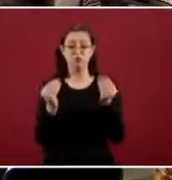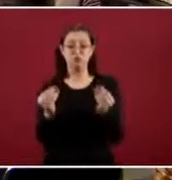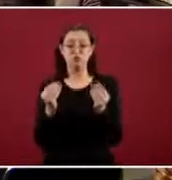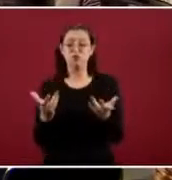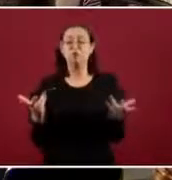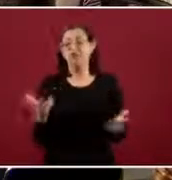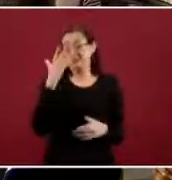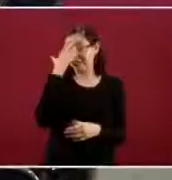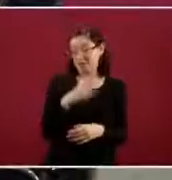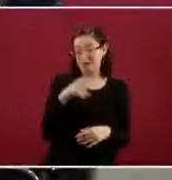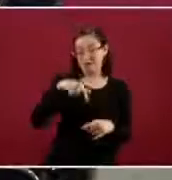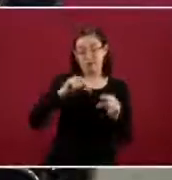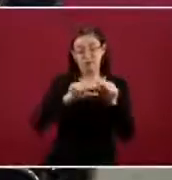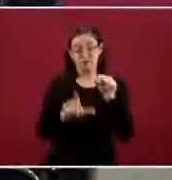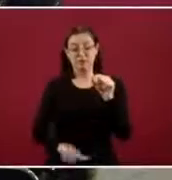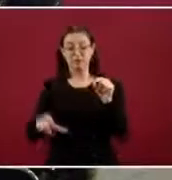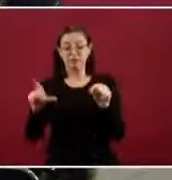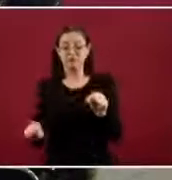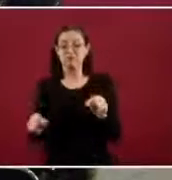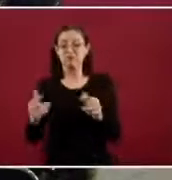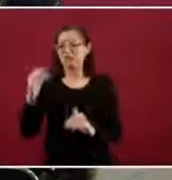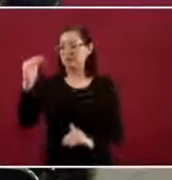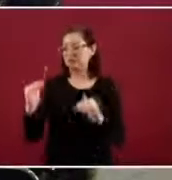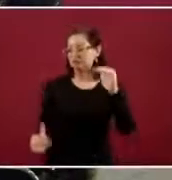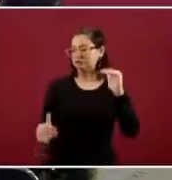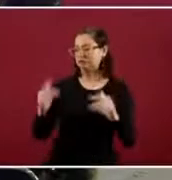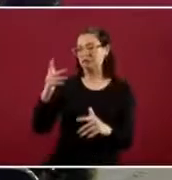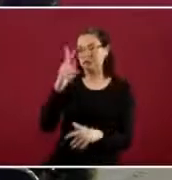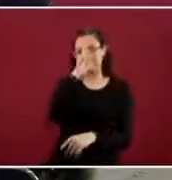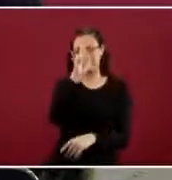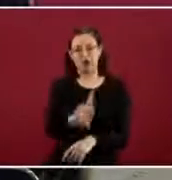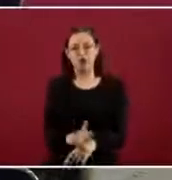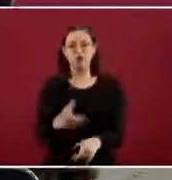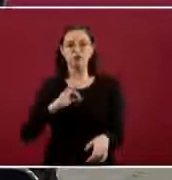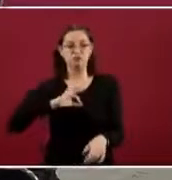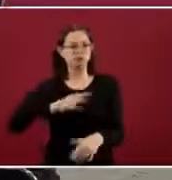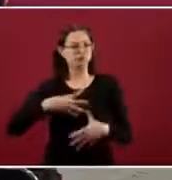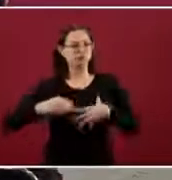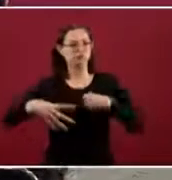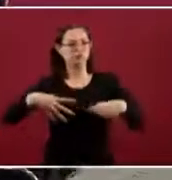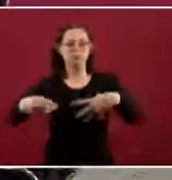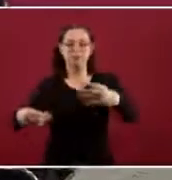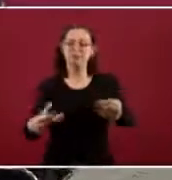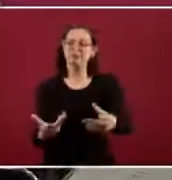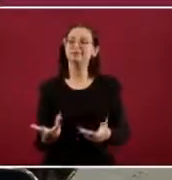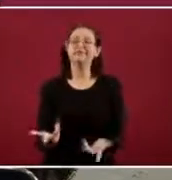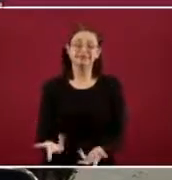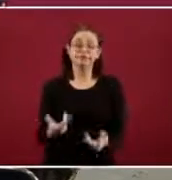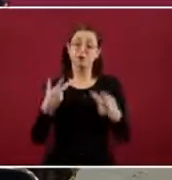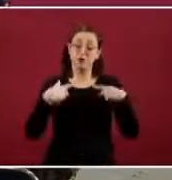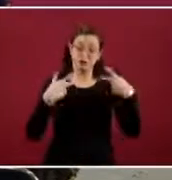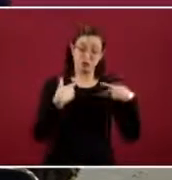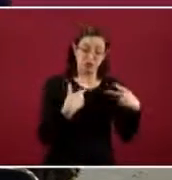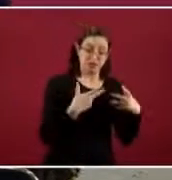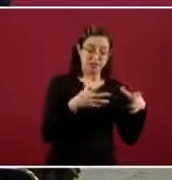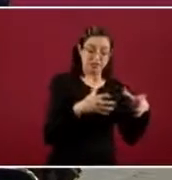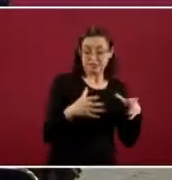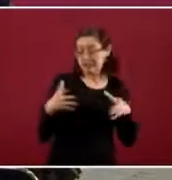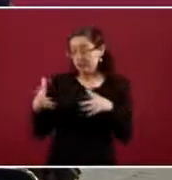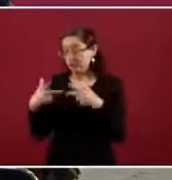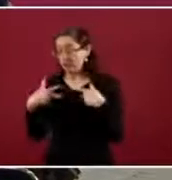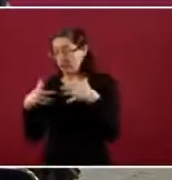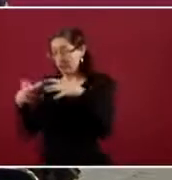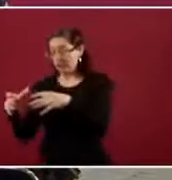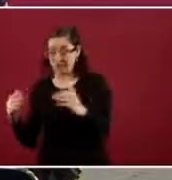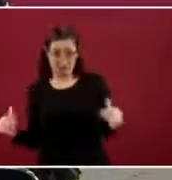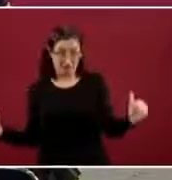este tipo en un país de por sí absolutamente desigual. Entonces, pues no es lo mismo, digamos, unas personas que otras, para decirlo muy